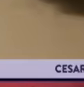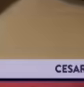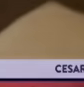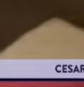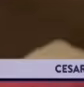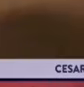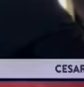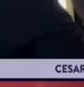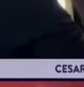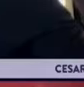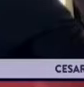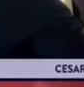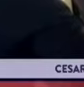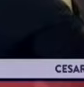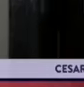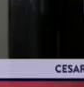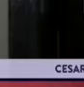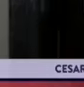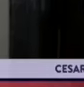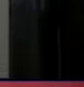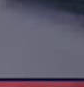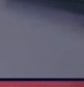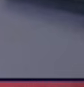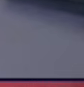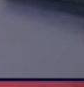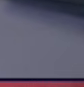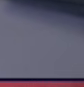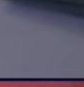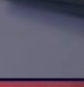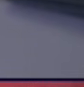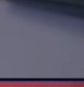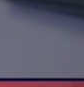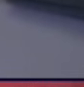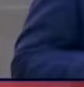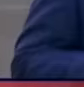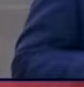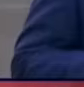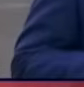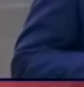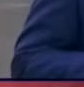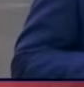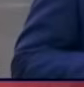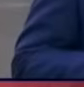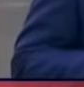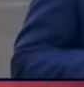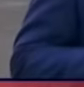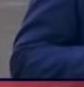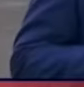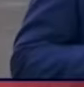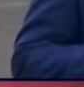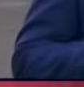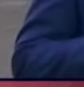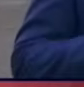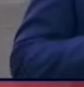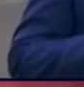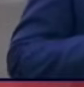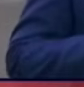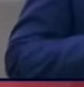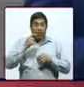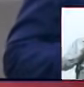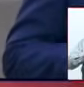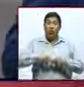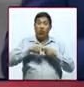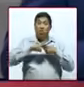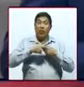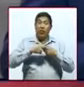El Los analistas consideran que realizar o suspender